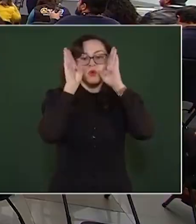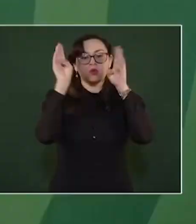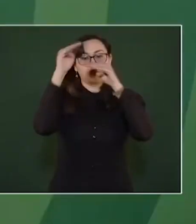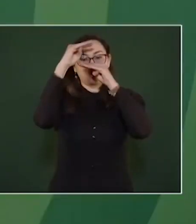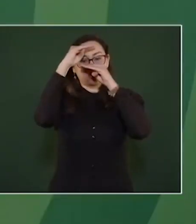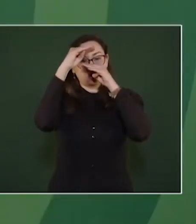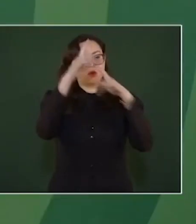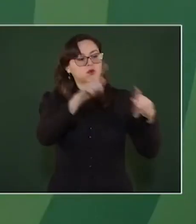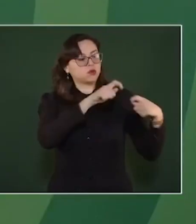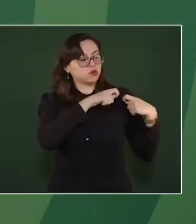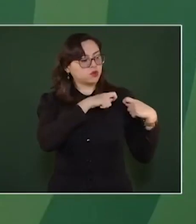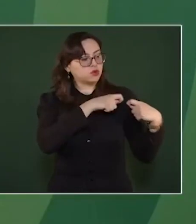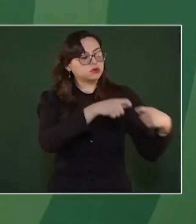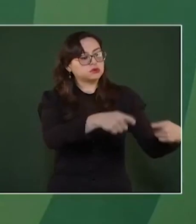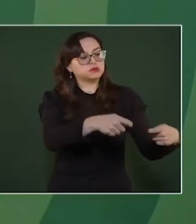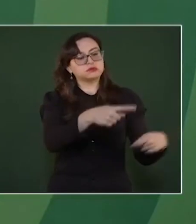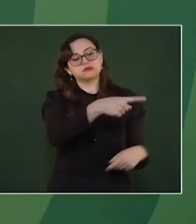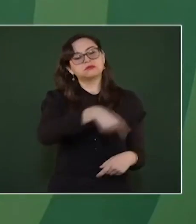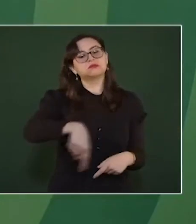La gente con